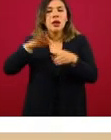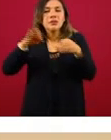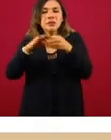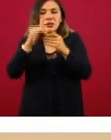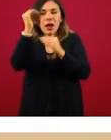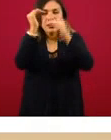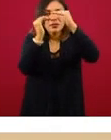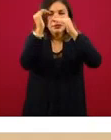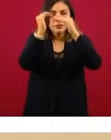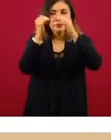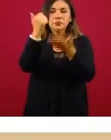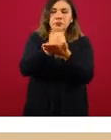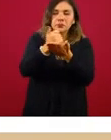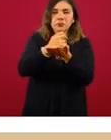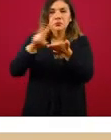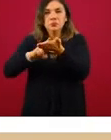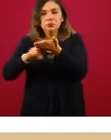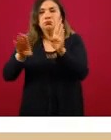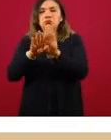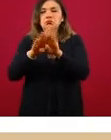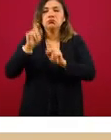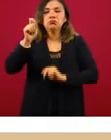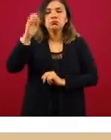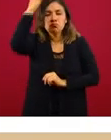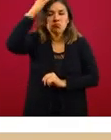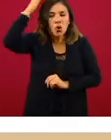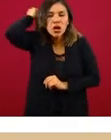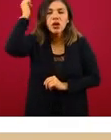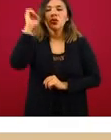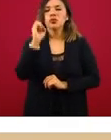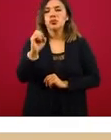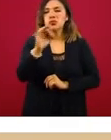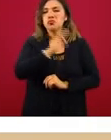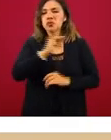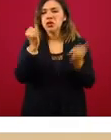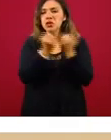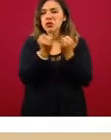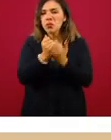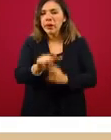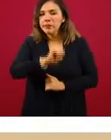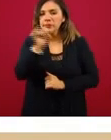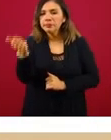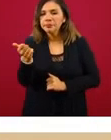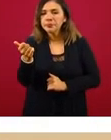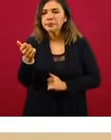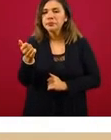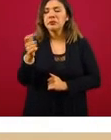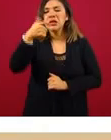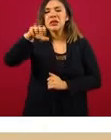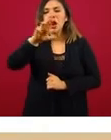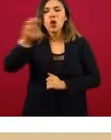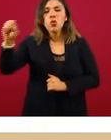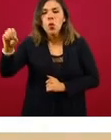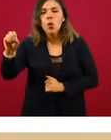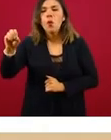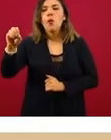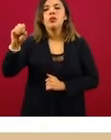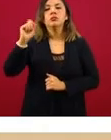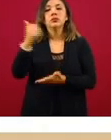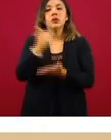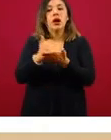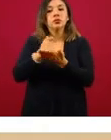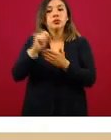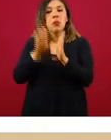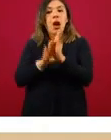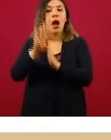una de la otra, como pudiera ser Morelos, como pudiera ser un poco Quintana Roo, aunque Quintana Roo ya su barra azul